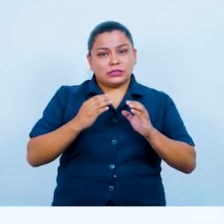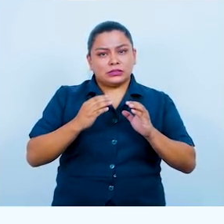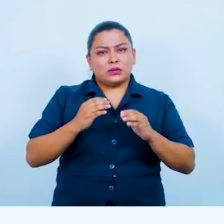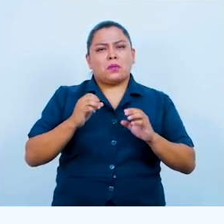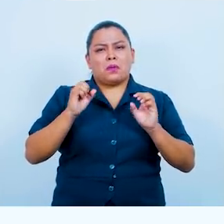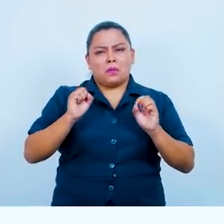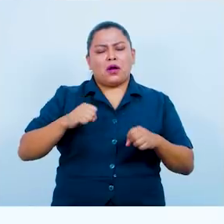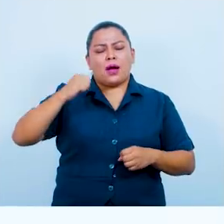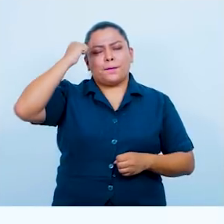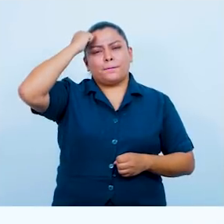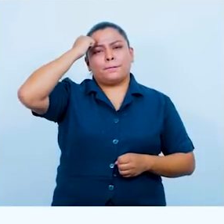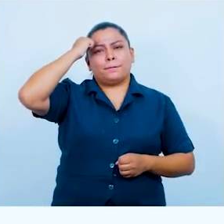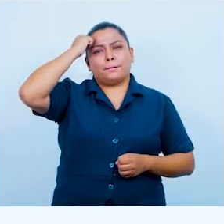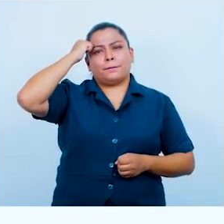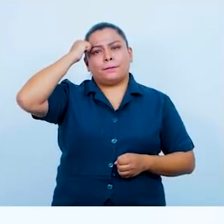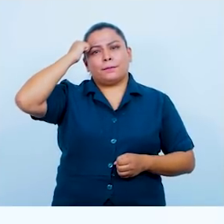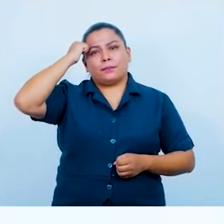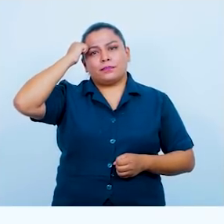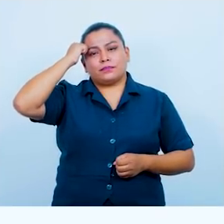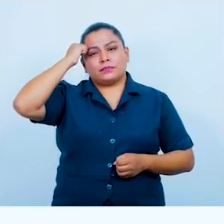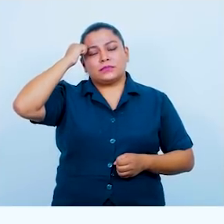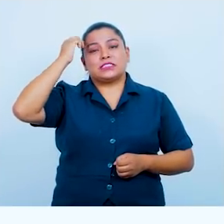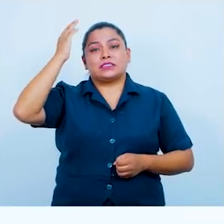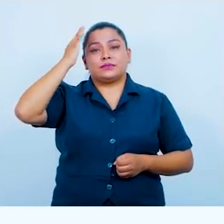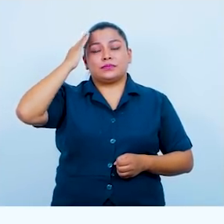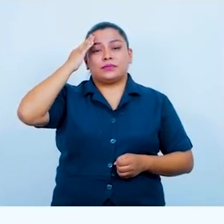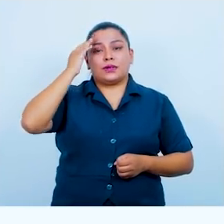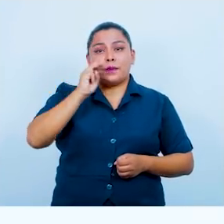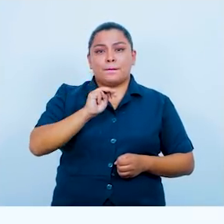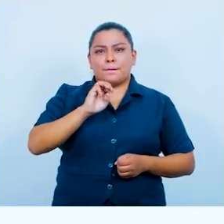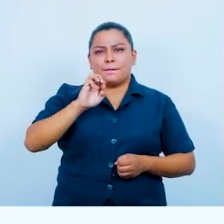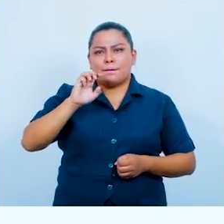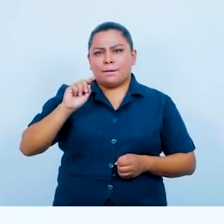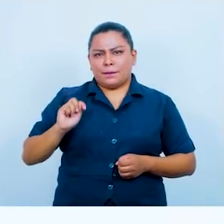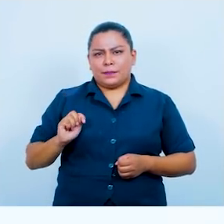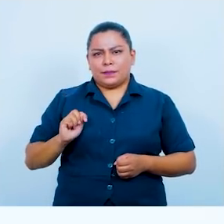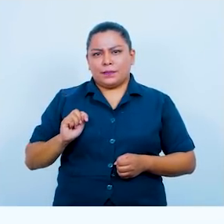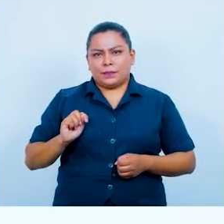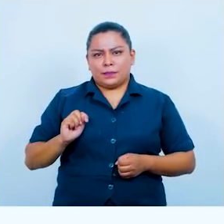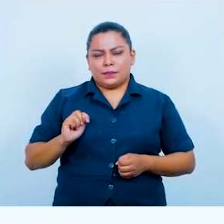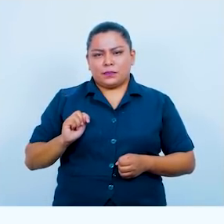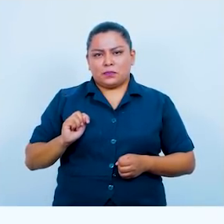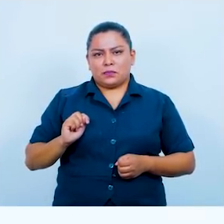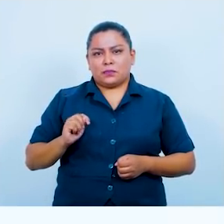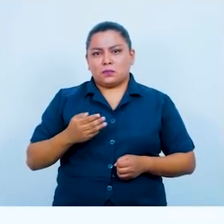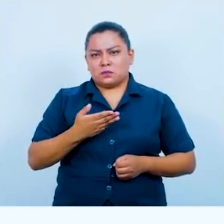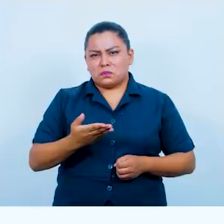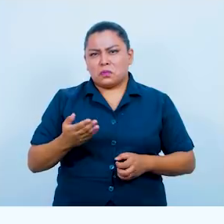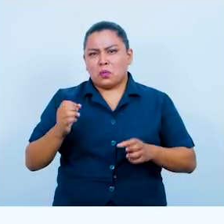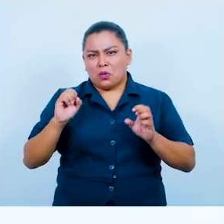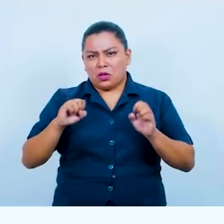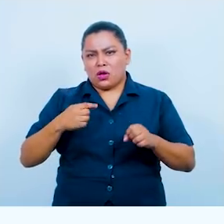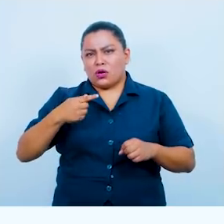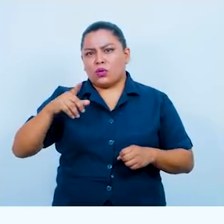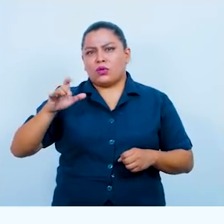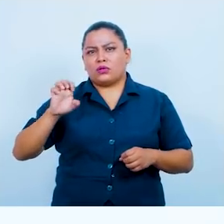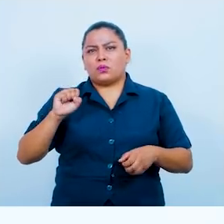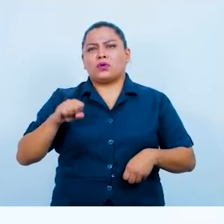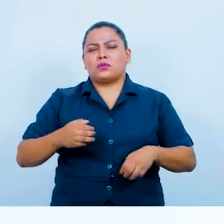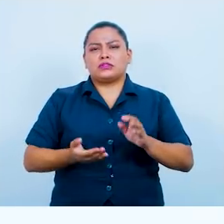de aprendizaje. Conocimos Meet, la herramienta de Workspace de Google, donde podemos